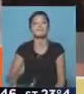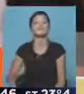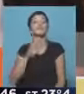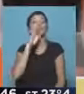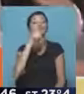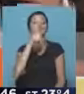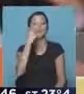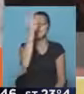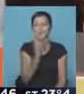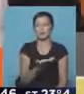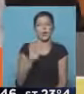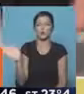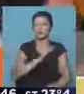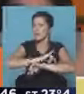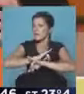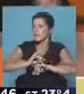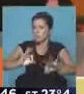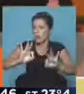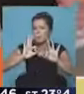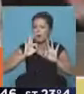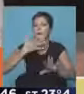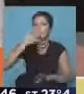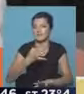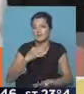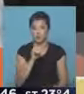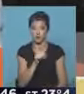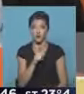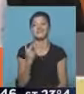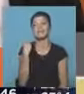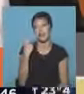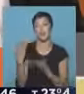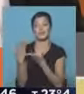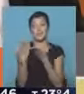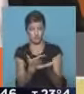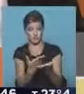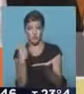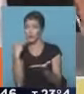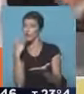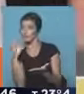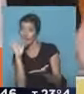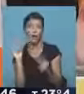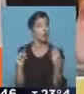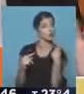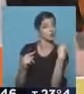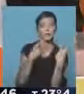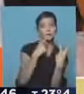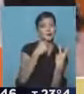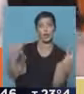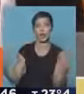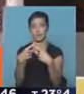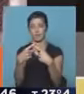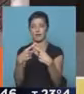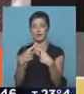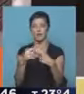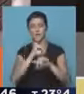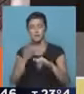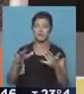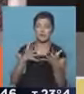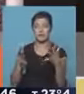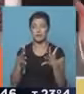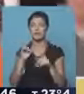decide con toda la información frío no el hombre decide con dos asesores que le dicen una cosa dos que le dicen que era lo contrario con información incompleta y probablemente muy